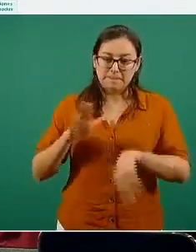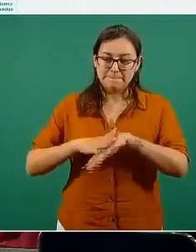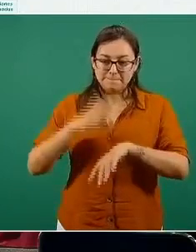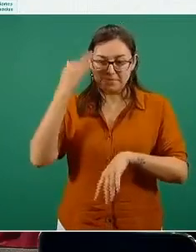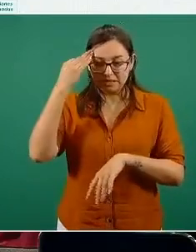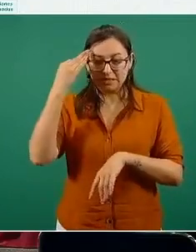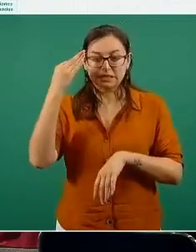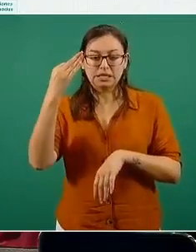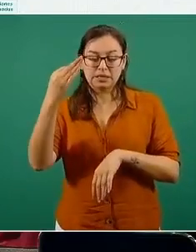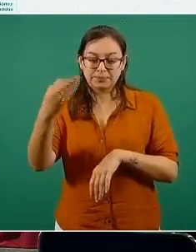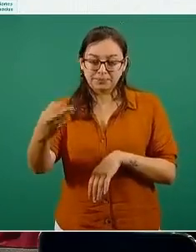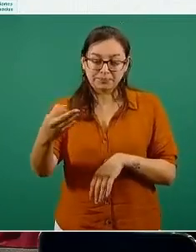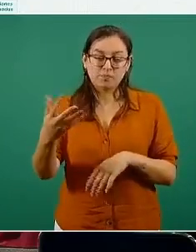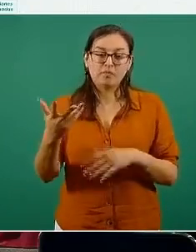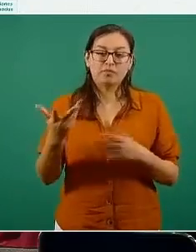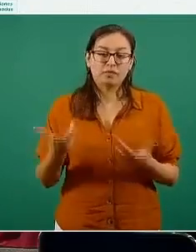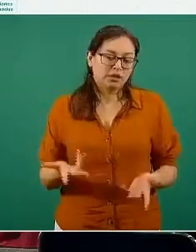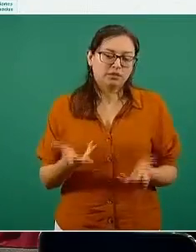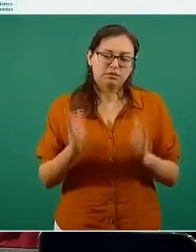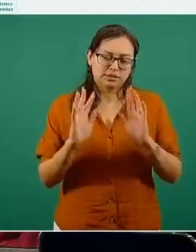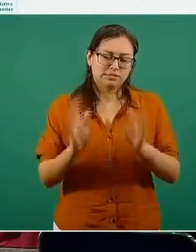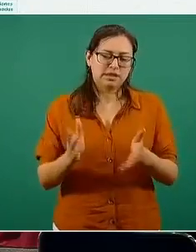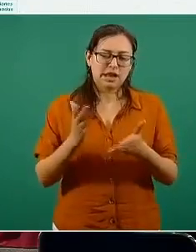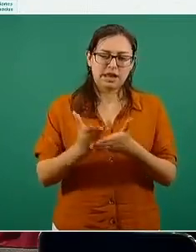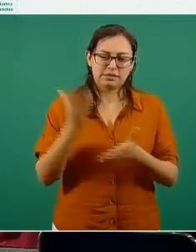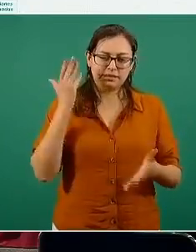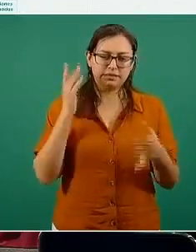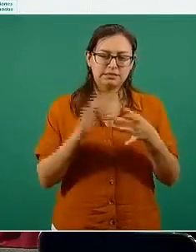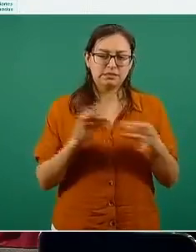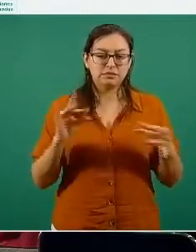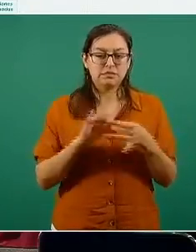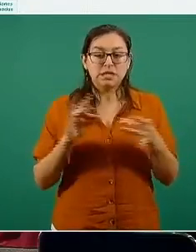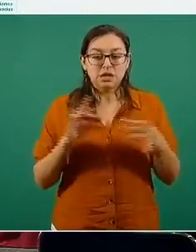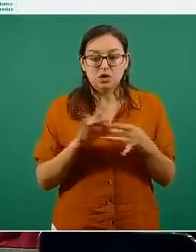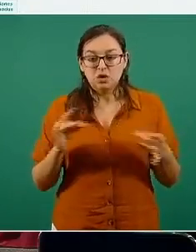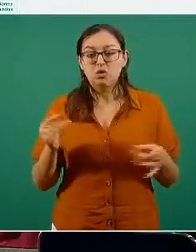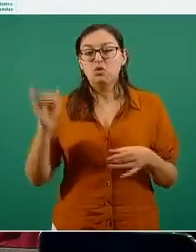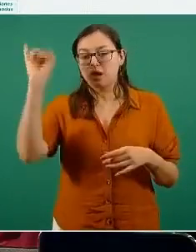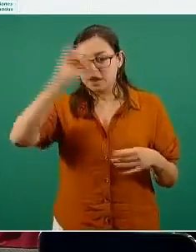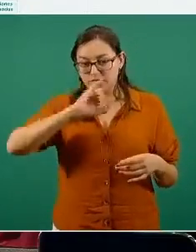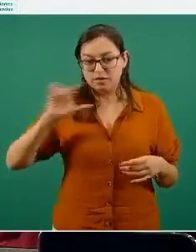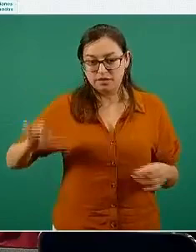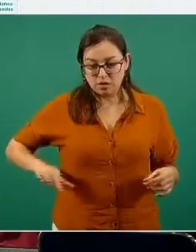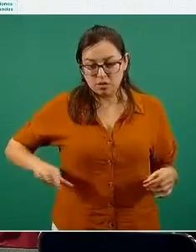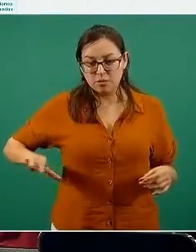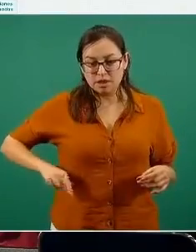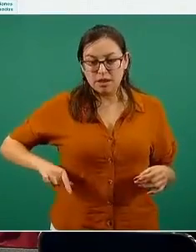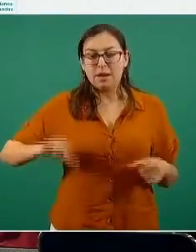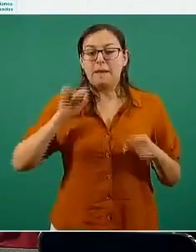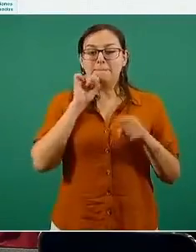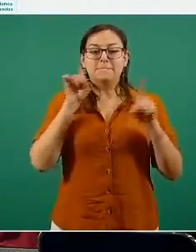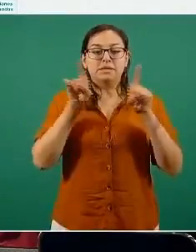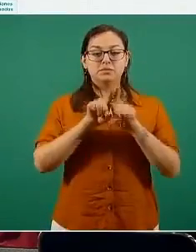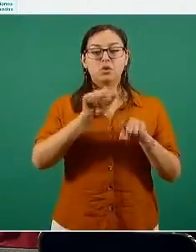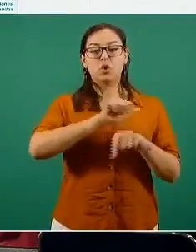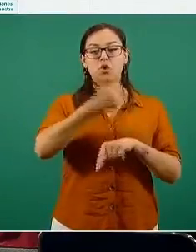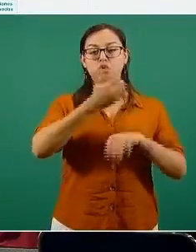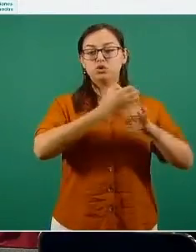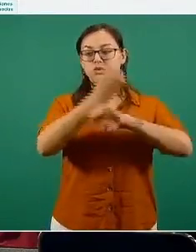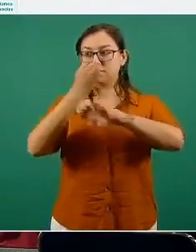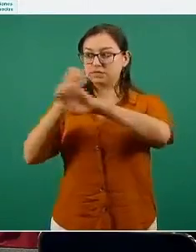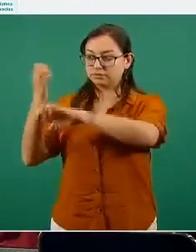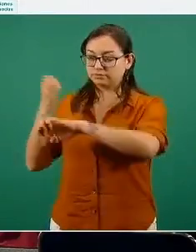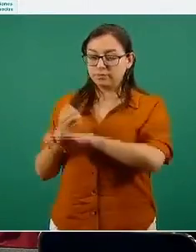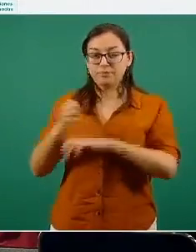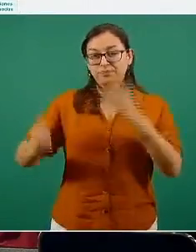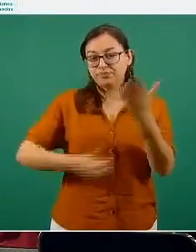se ha mencionado en las conferencias de prensa de la jefa de gobierno, también en lugares de gran intensidad como en la Ciudad de México